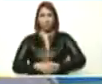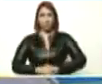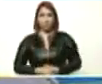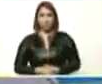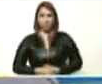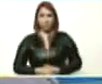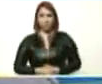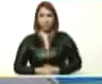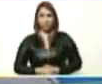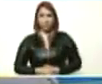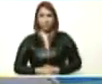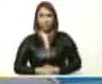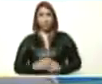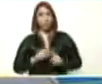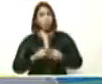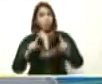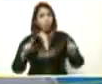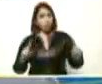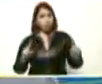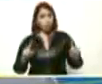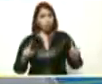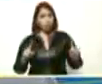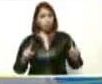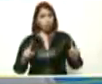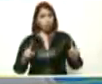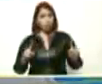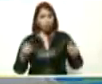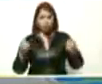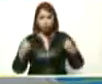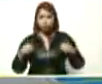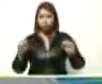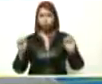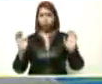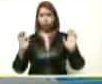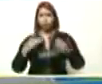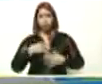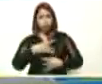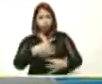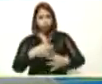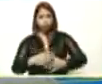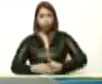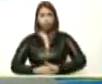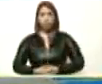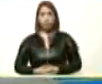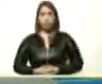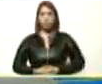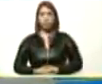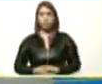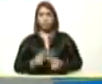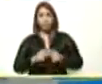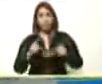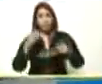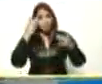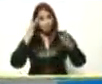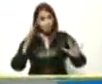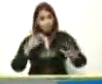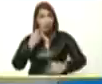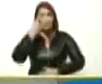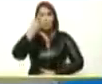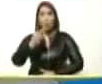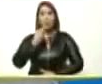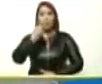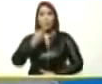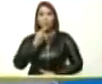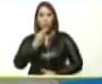para efectos, prácticos, para efectos, políticos,